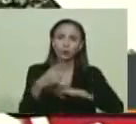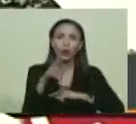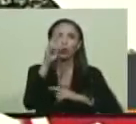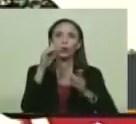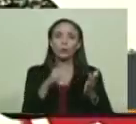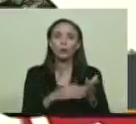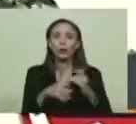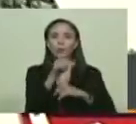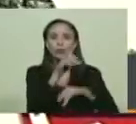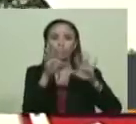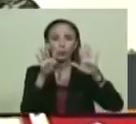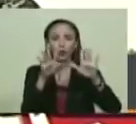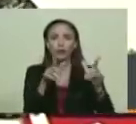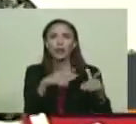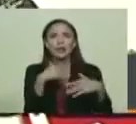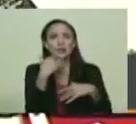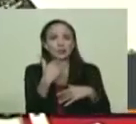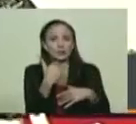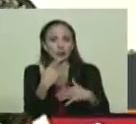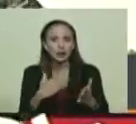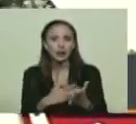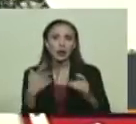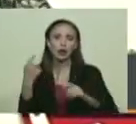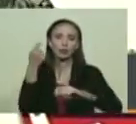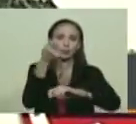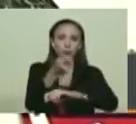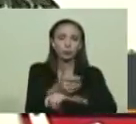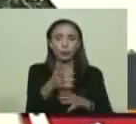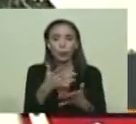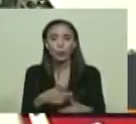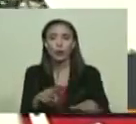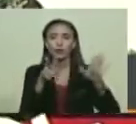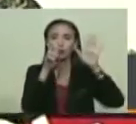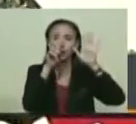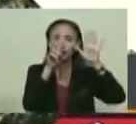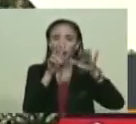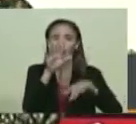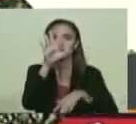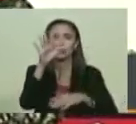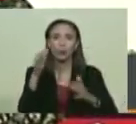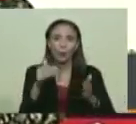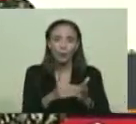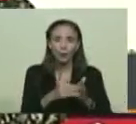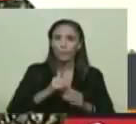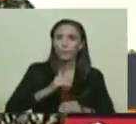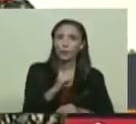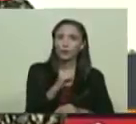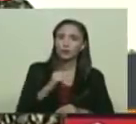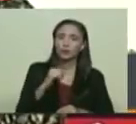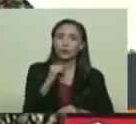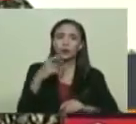estaremos encaminados a la meta de 75.000 policías